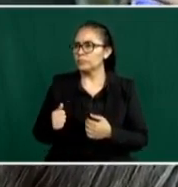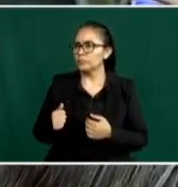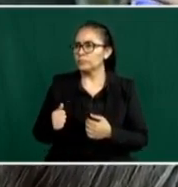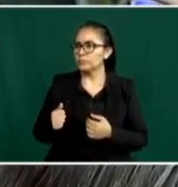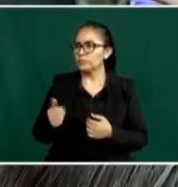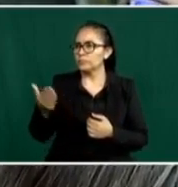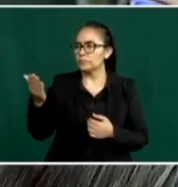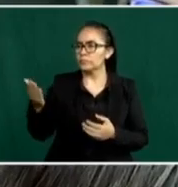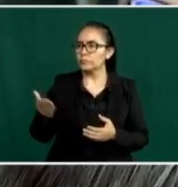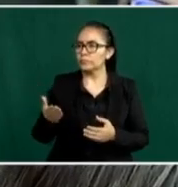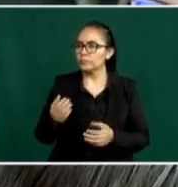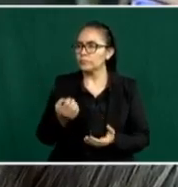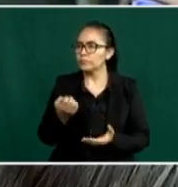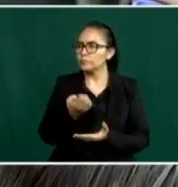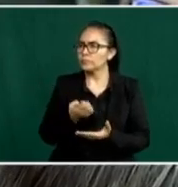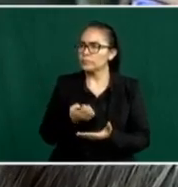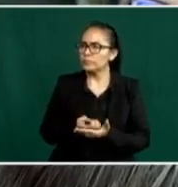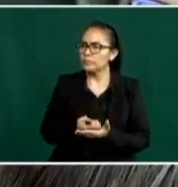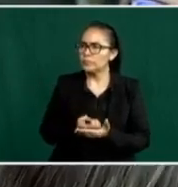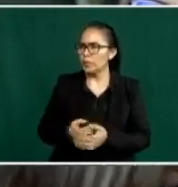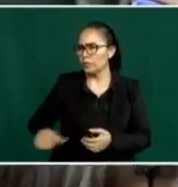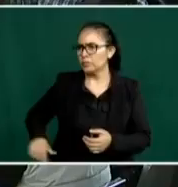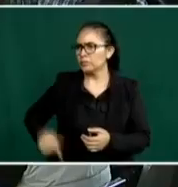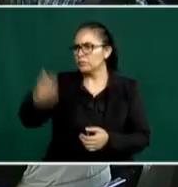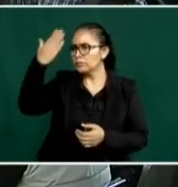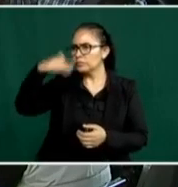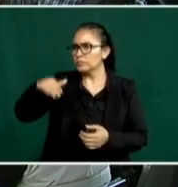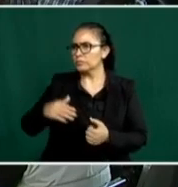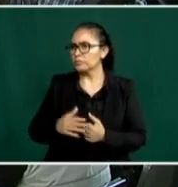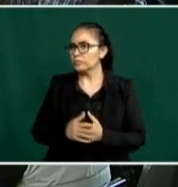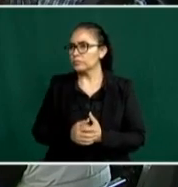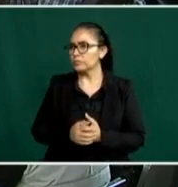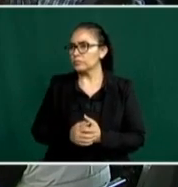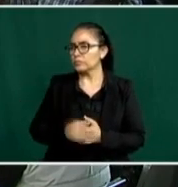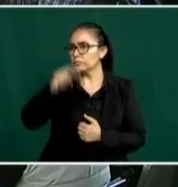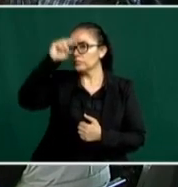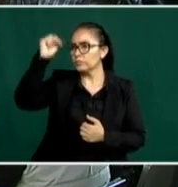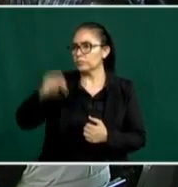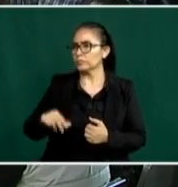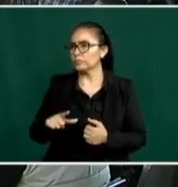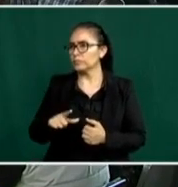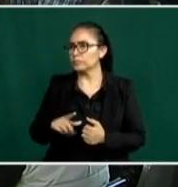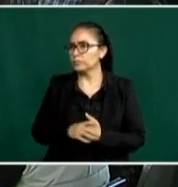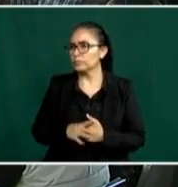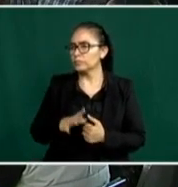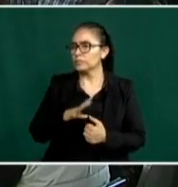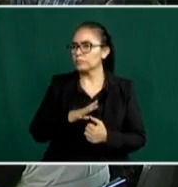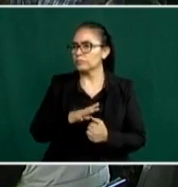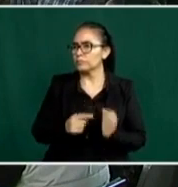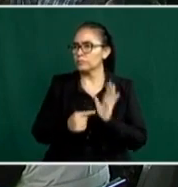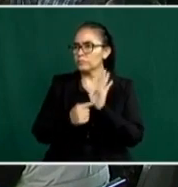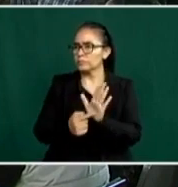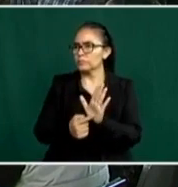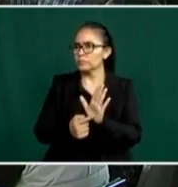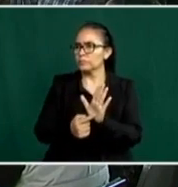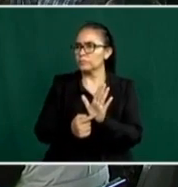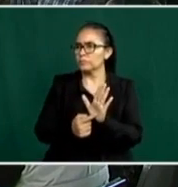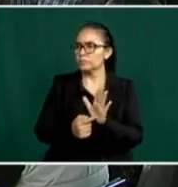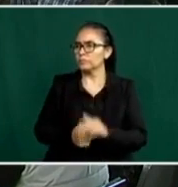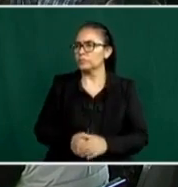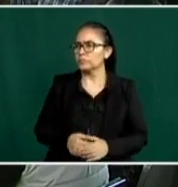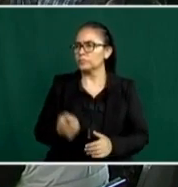motor económico, usted lo sabe, gobernador, de Nayarit. Si ahí no se certifica la tierra, que ha generado